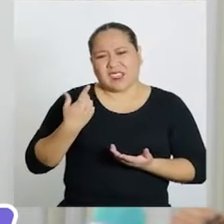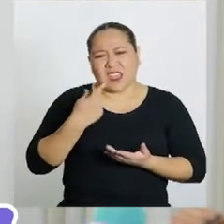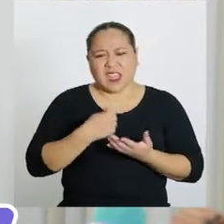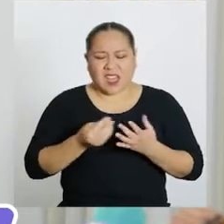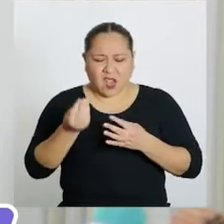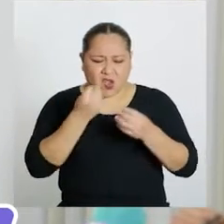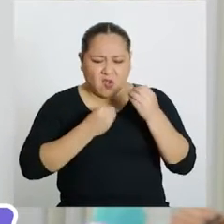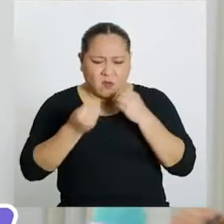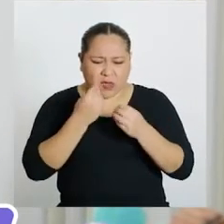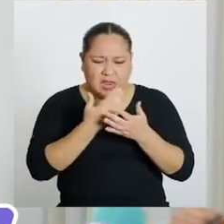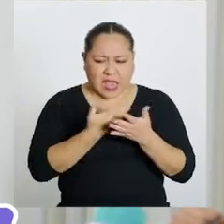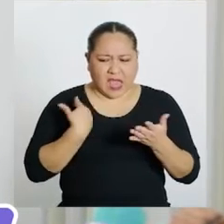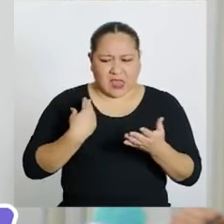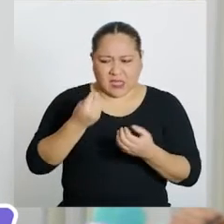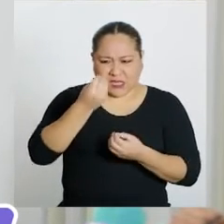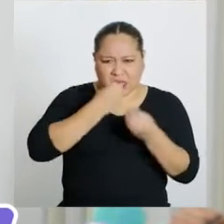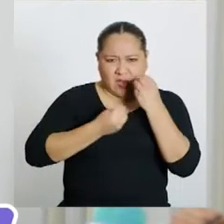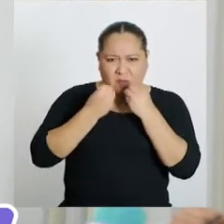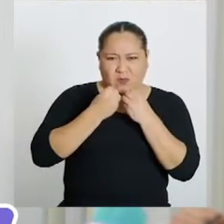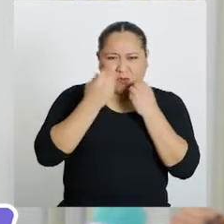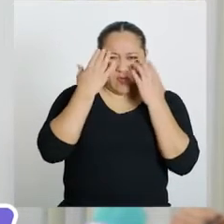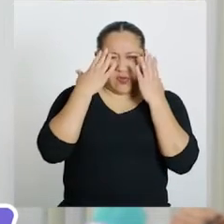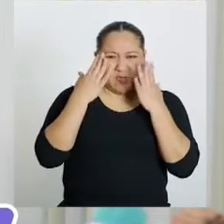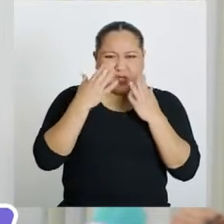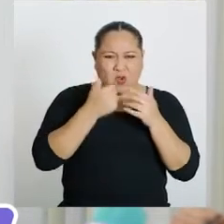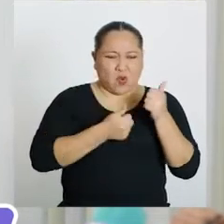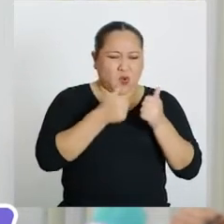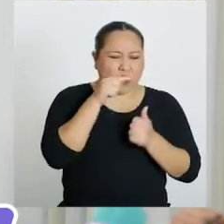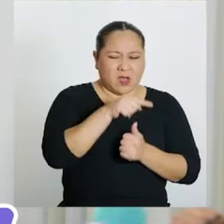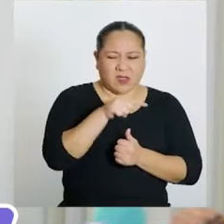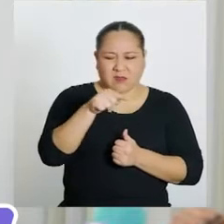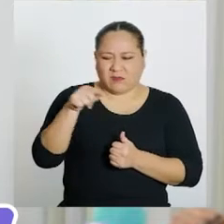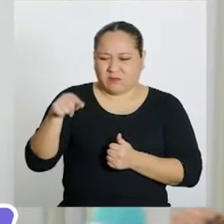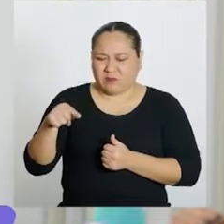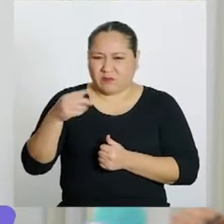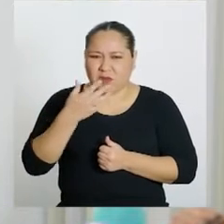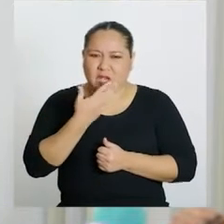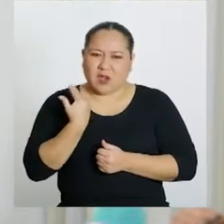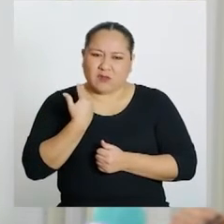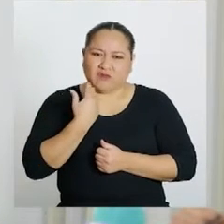comer alguito ahora antes del almuerzo, pero no sé cuál es mi mejor opción.